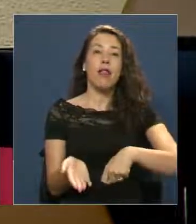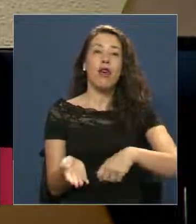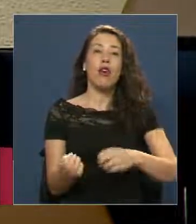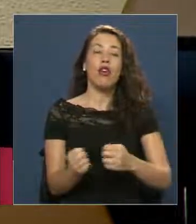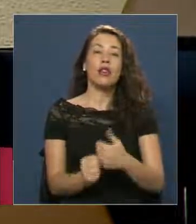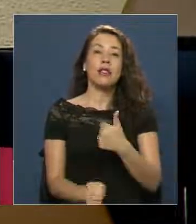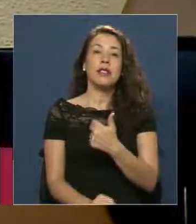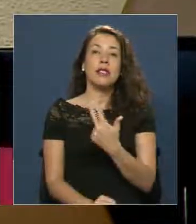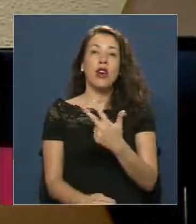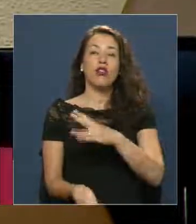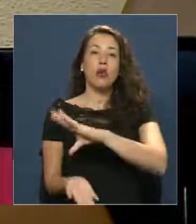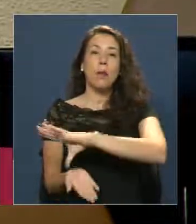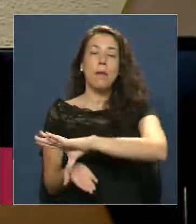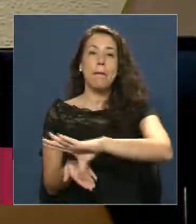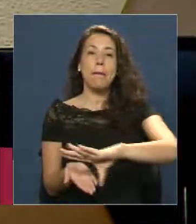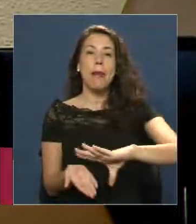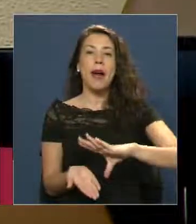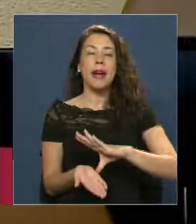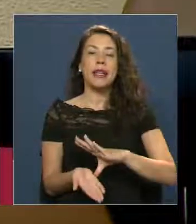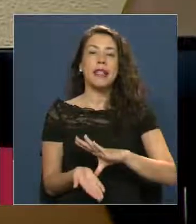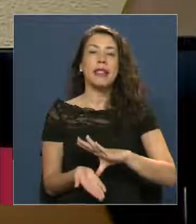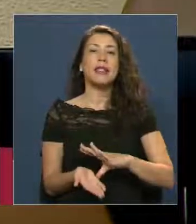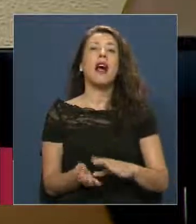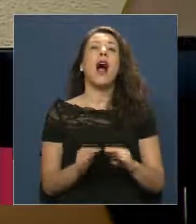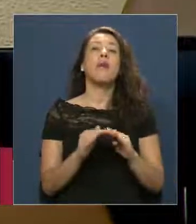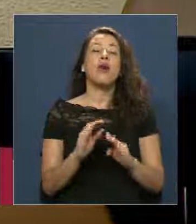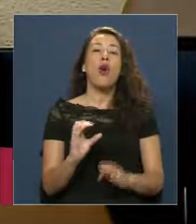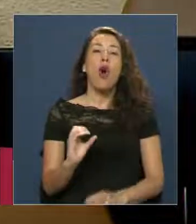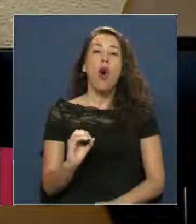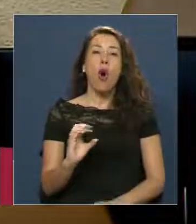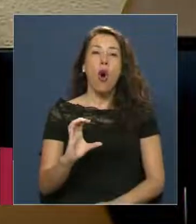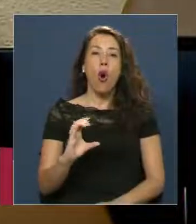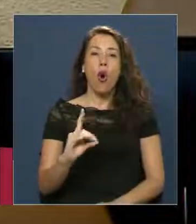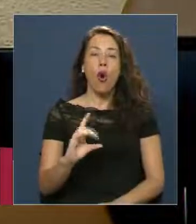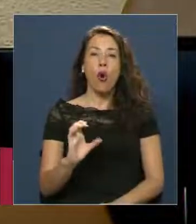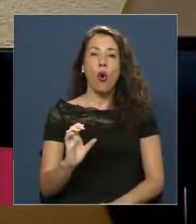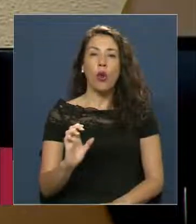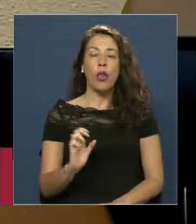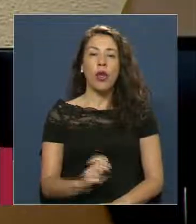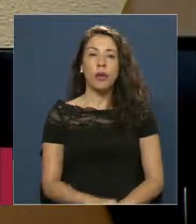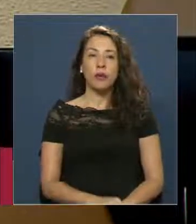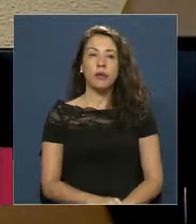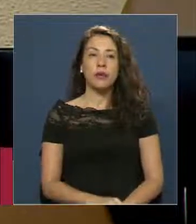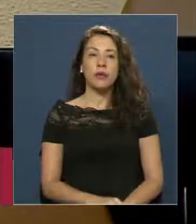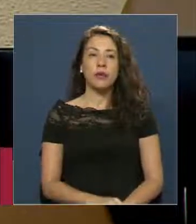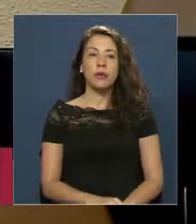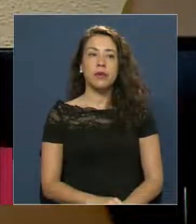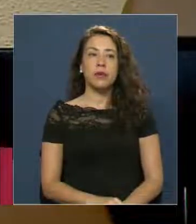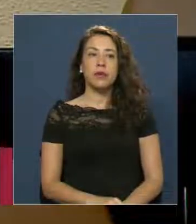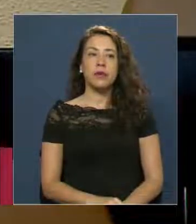a 68 países bajo el alero de la OCDE, y en ese sentido no es una legislación que